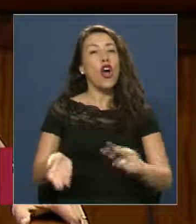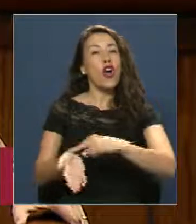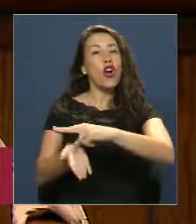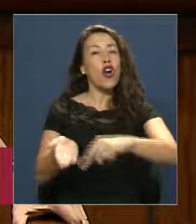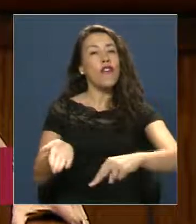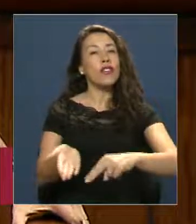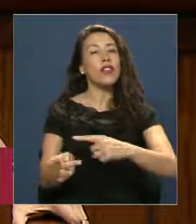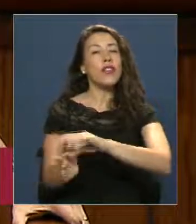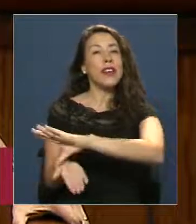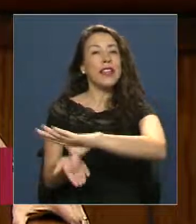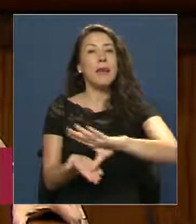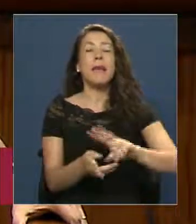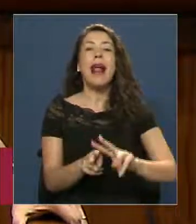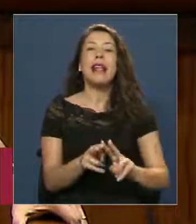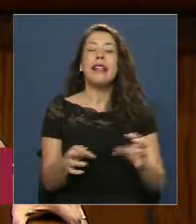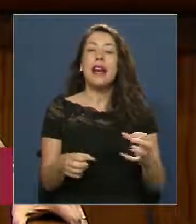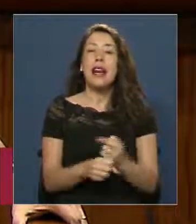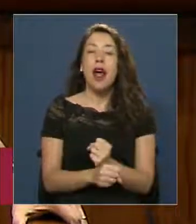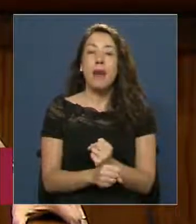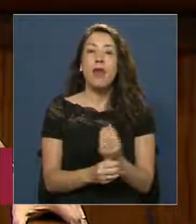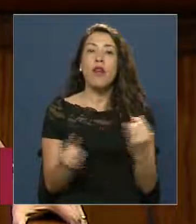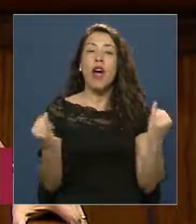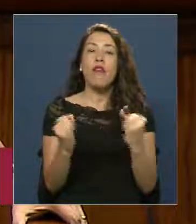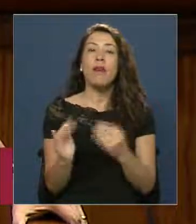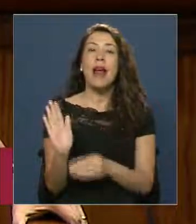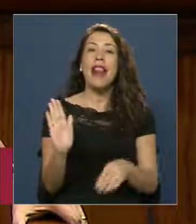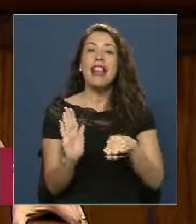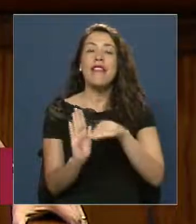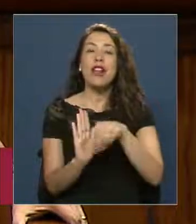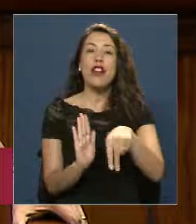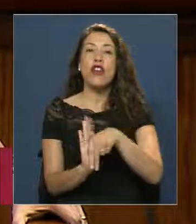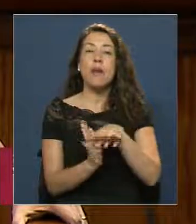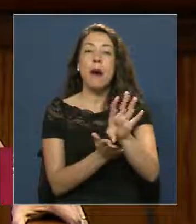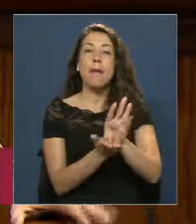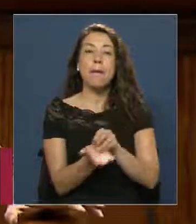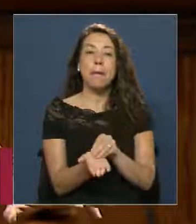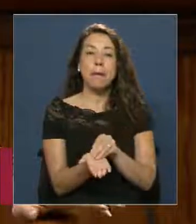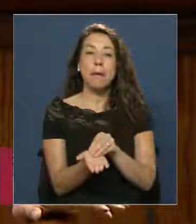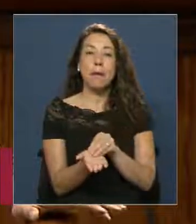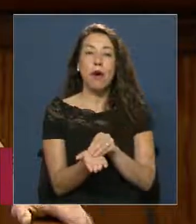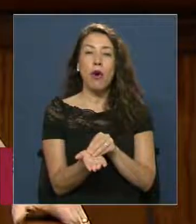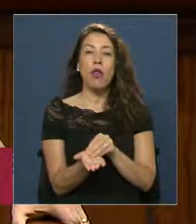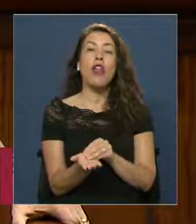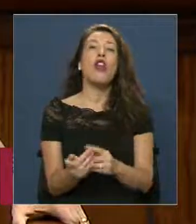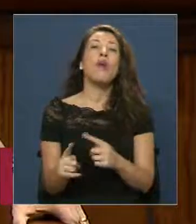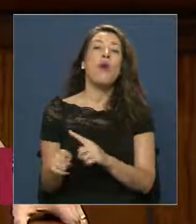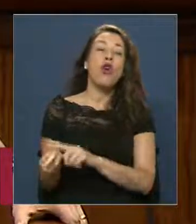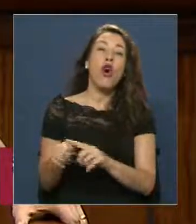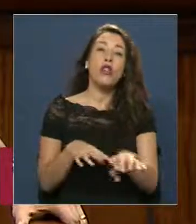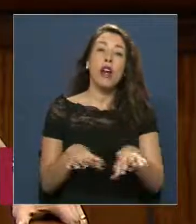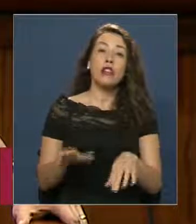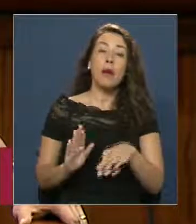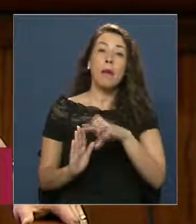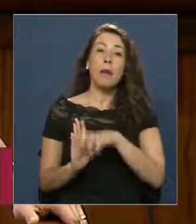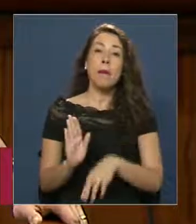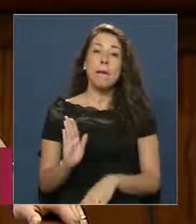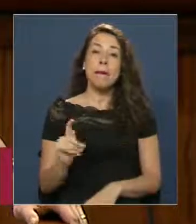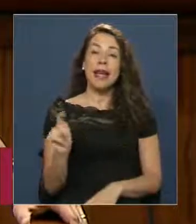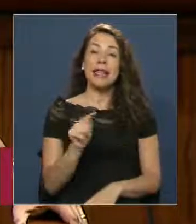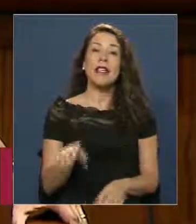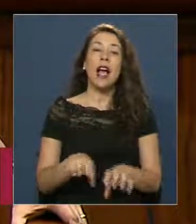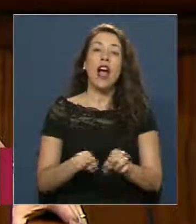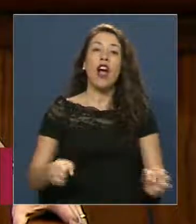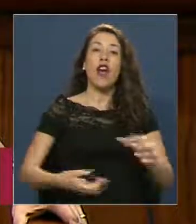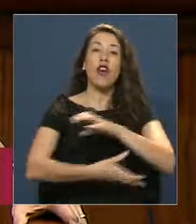para implementar de manera oportuna y eficaz los estándares y normas modelo resultantes de otras acciones del proyecto BEPS a los